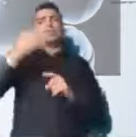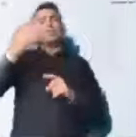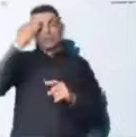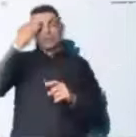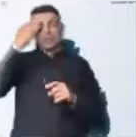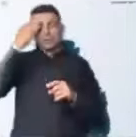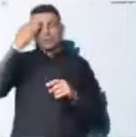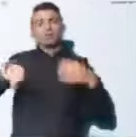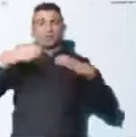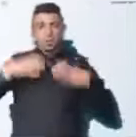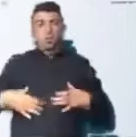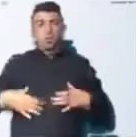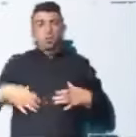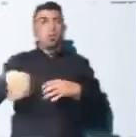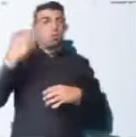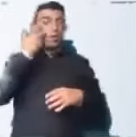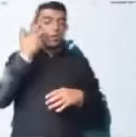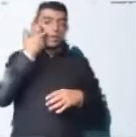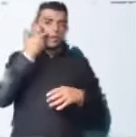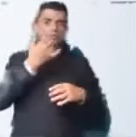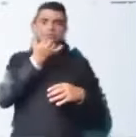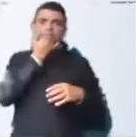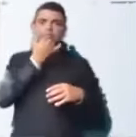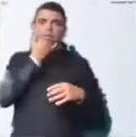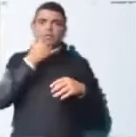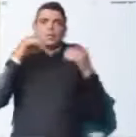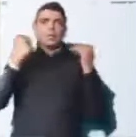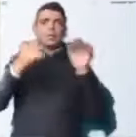que va a ocasionar múltiples daños.